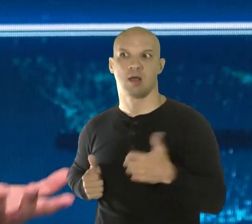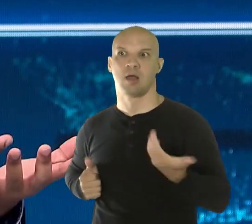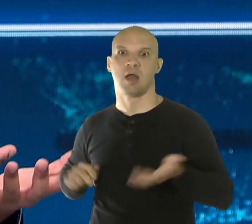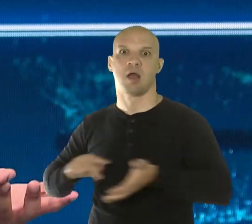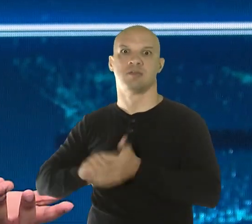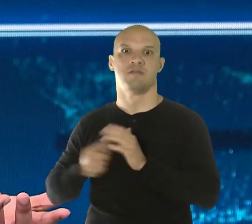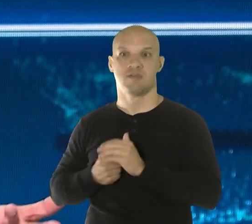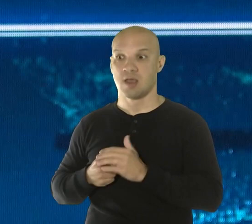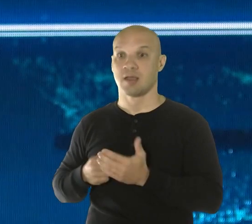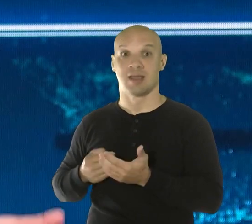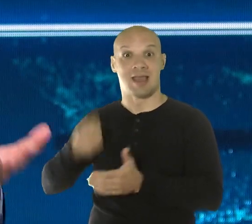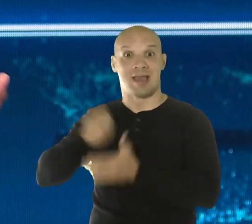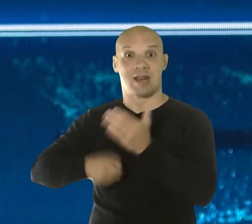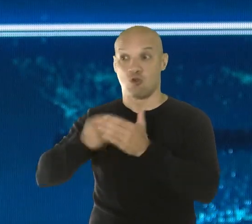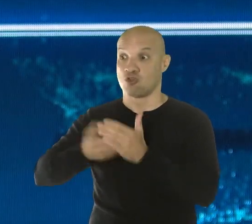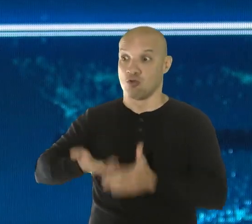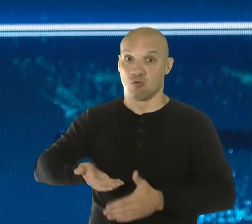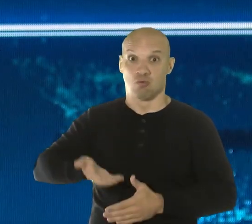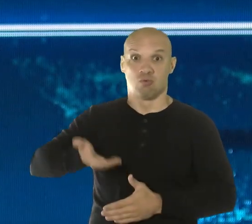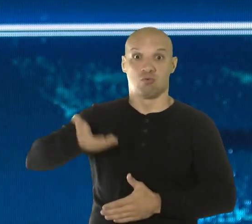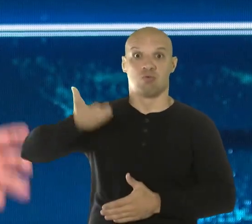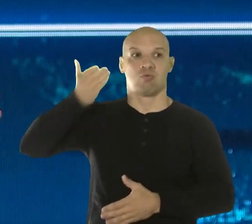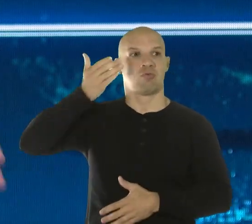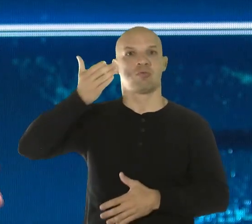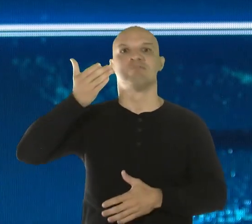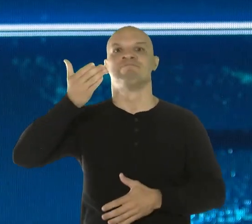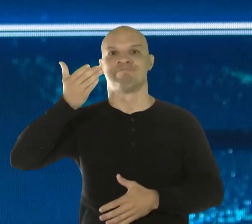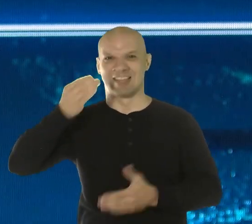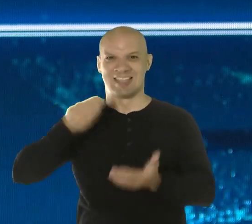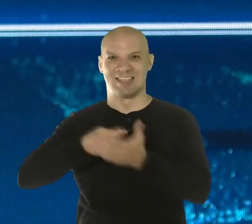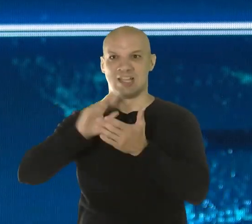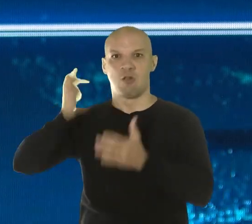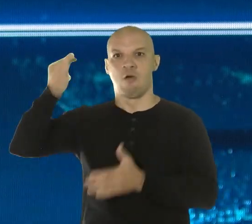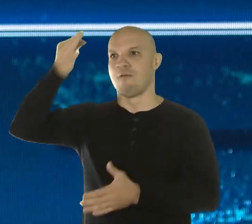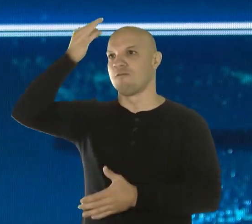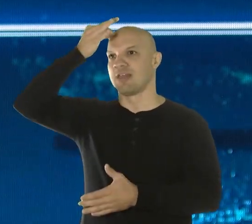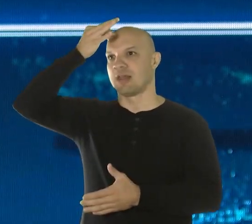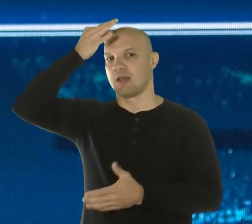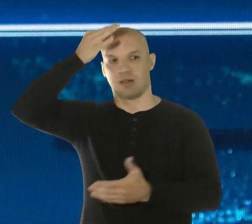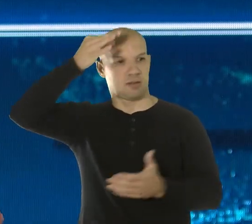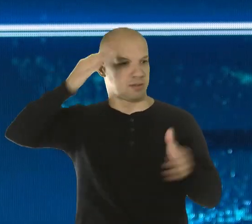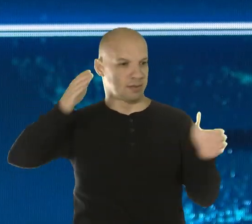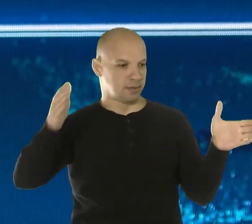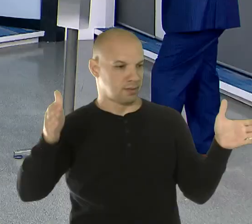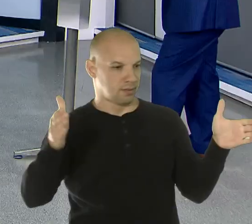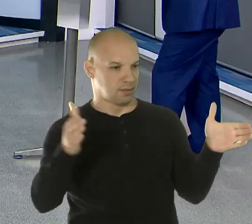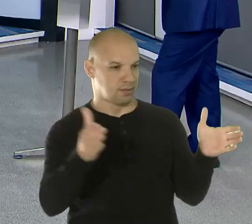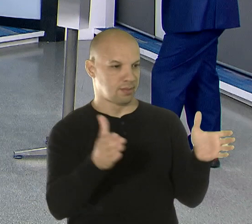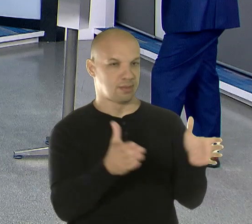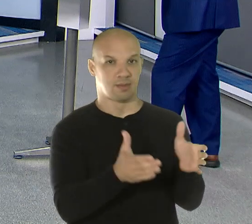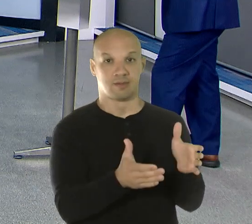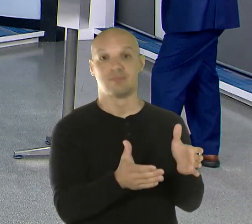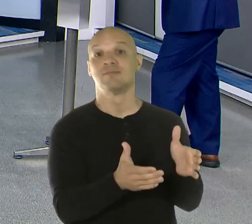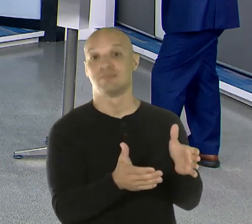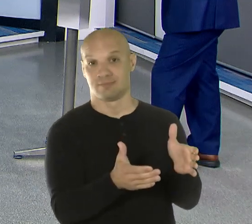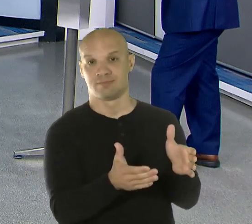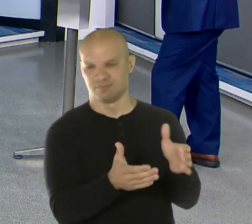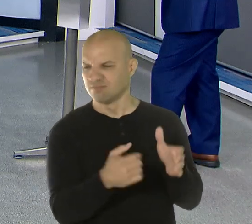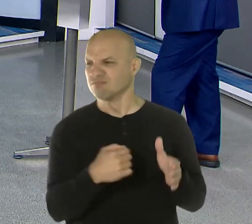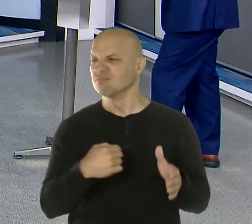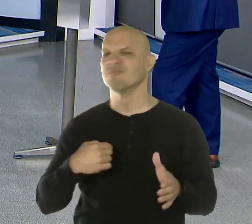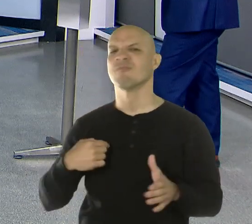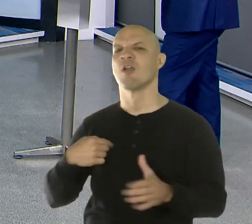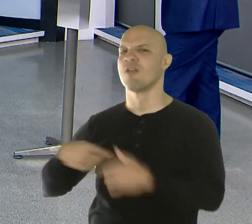inflación vaya destruyendo el poder adquisitivo de esos fondos federales para la reconstrucción. No, y que creo que coincido con